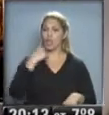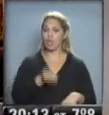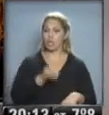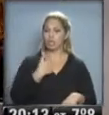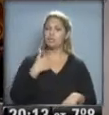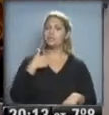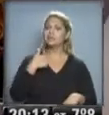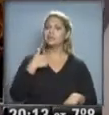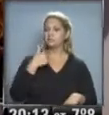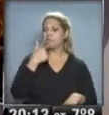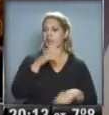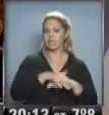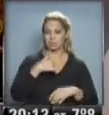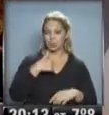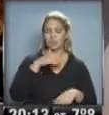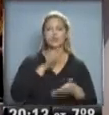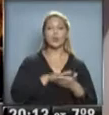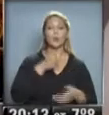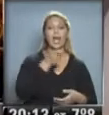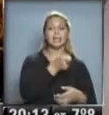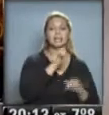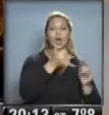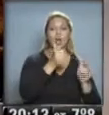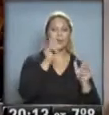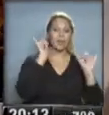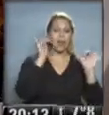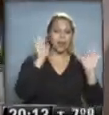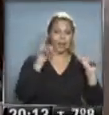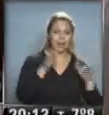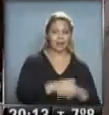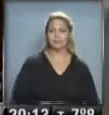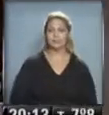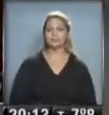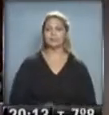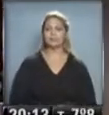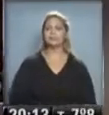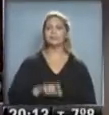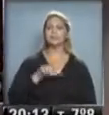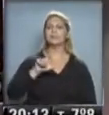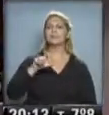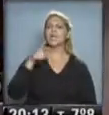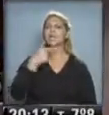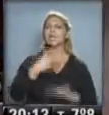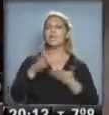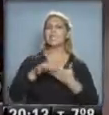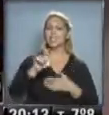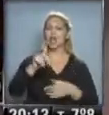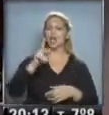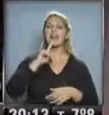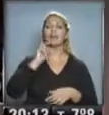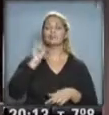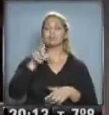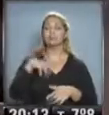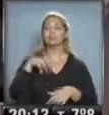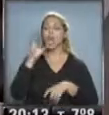edificio, se autoincriminó en el crimen del adolescente Ángeles Rawson. Contra el lockout del campo, los empleados del